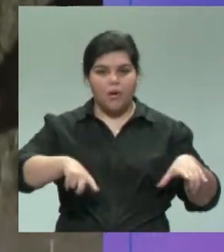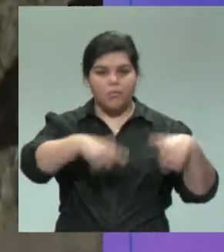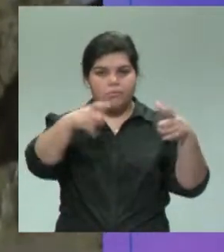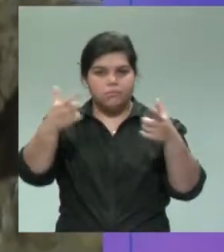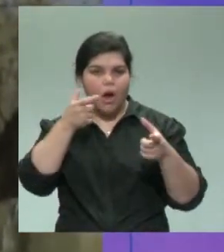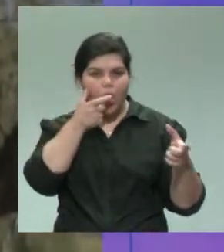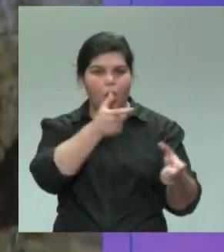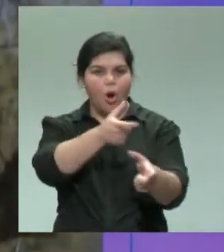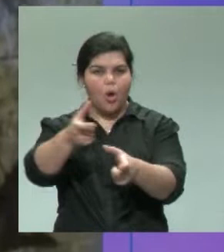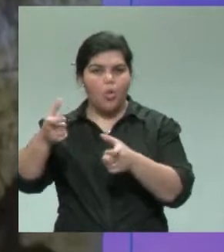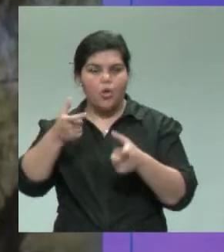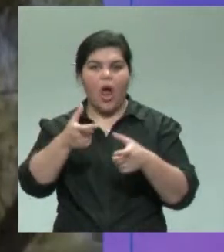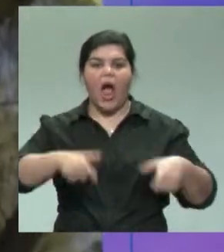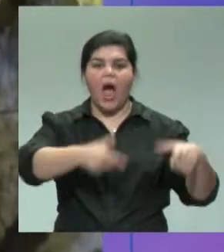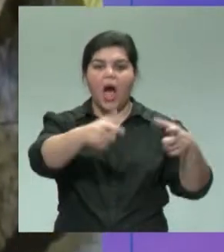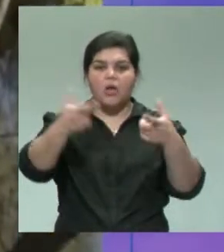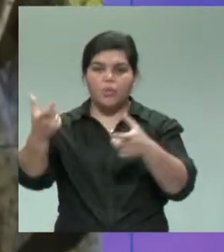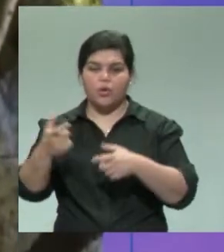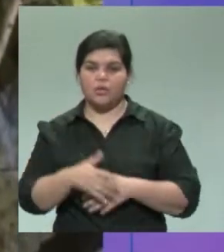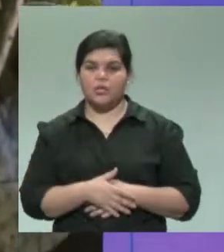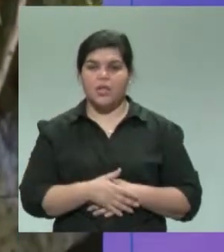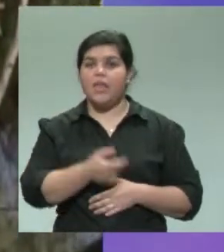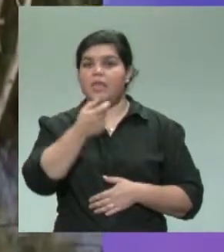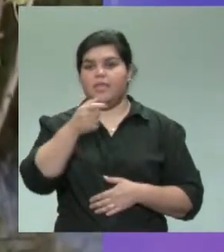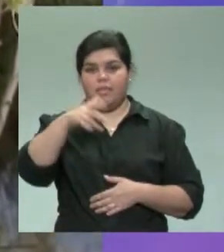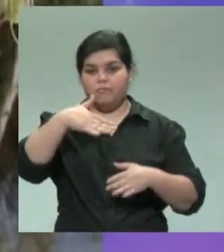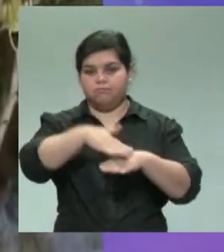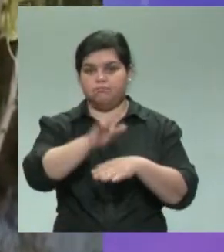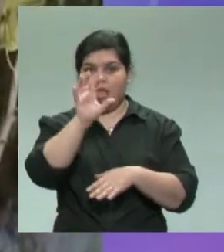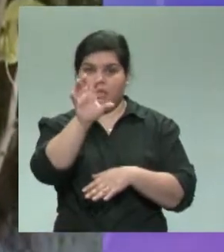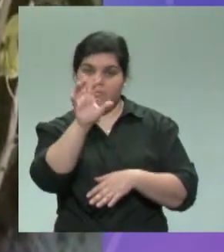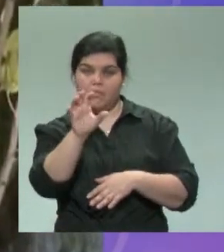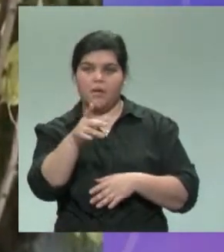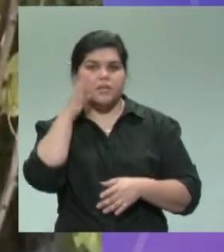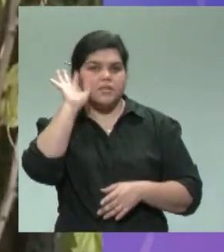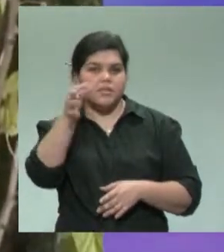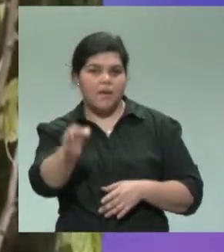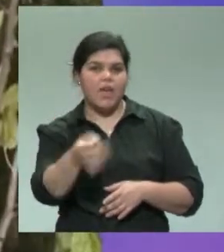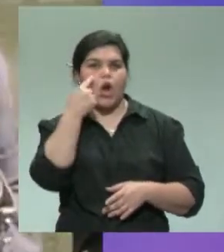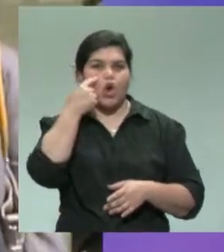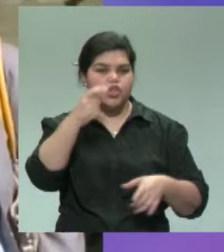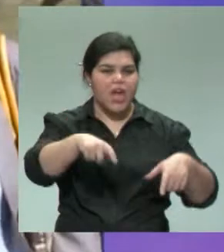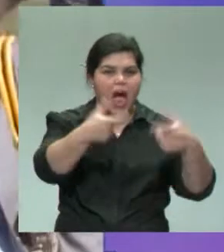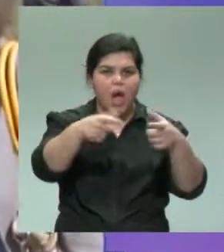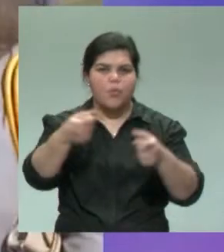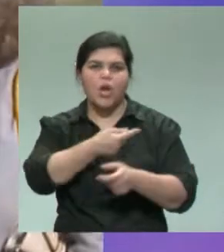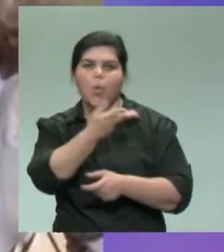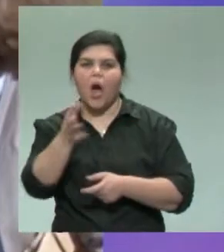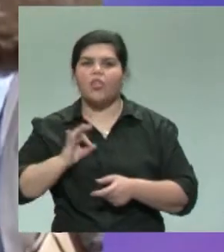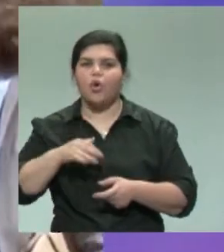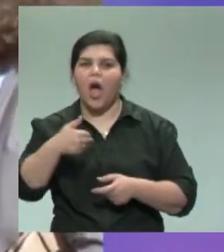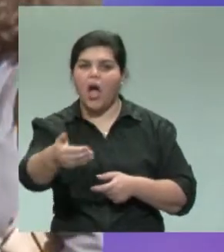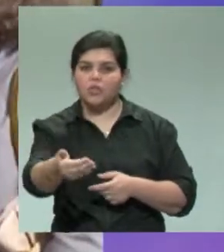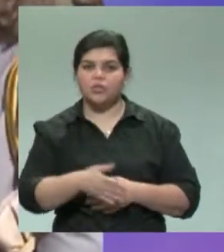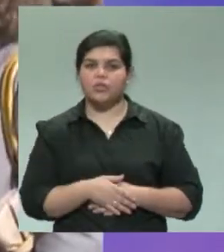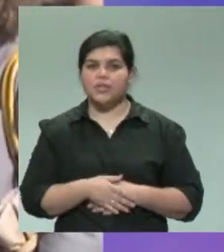un relevamiento de todo el arbolado público del departamento para conocer el estado vegetativo de las especies y para, a partir de ese